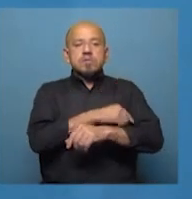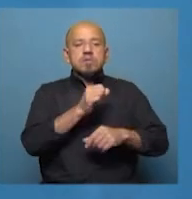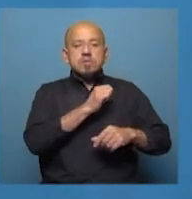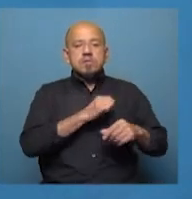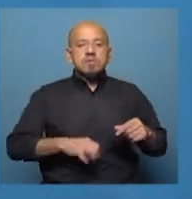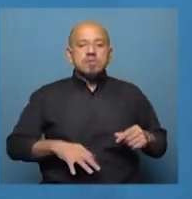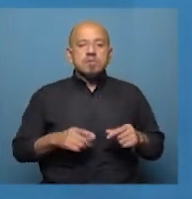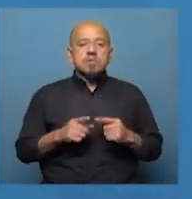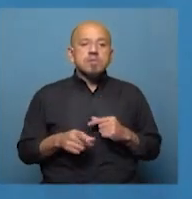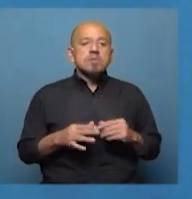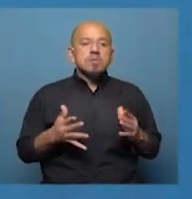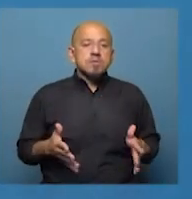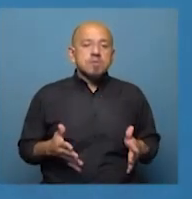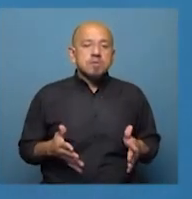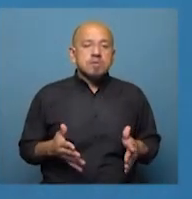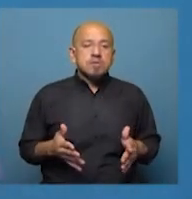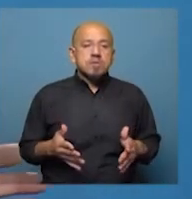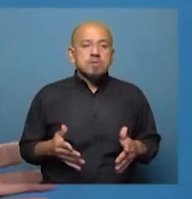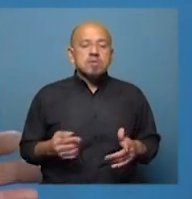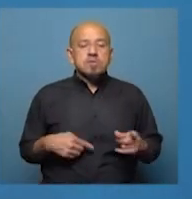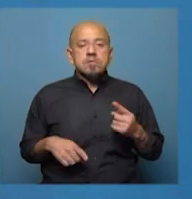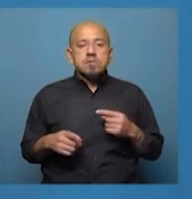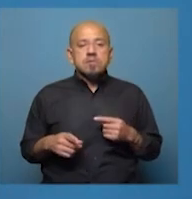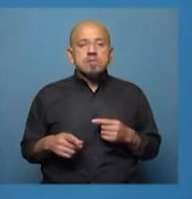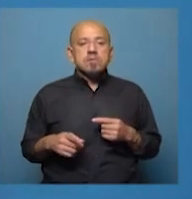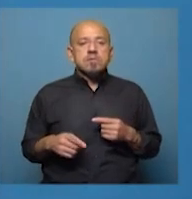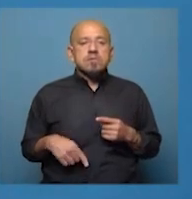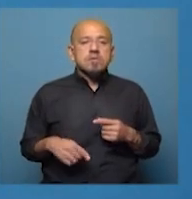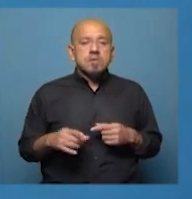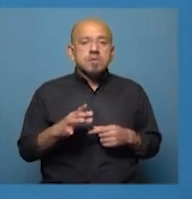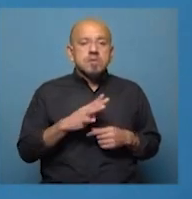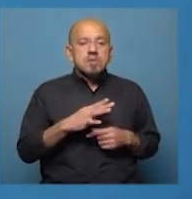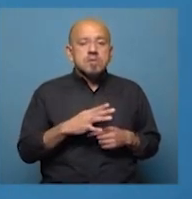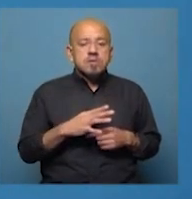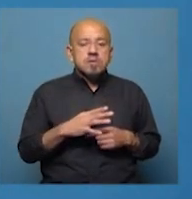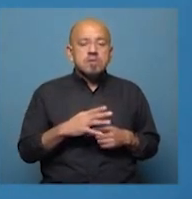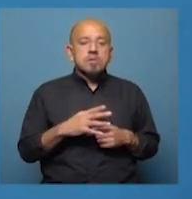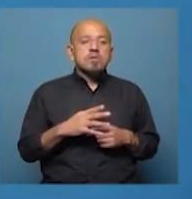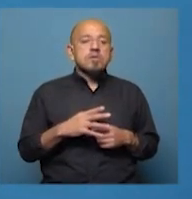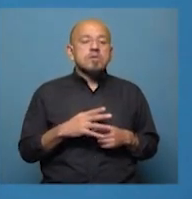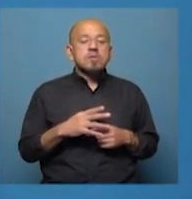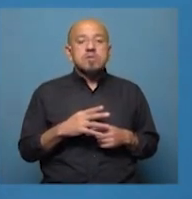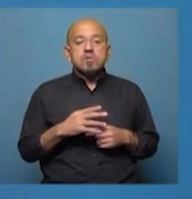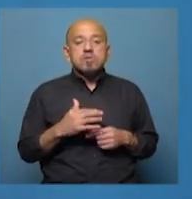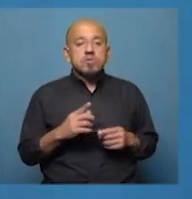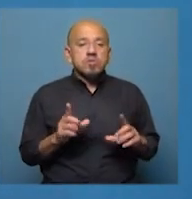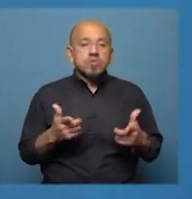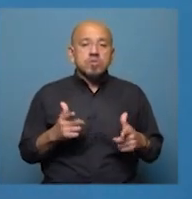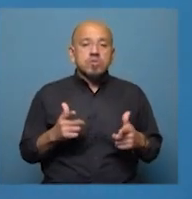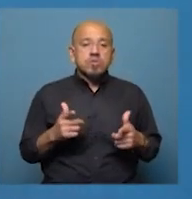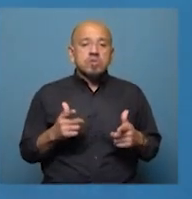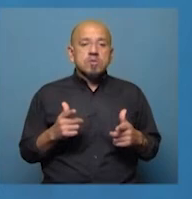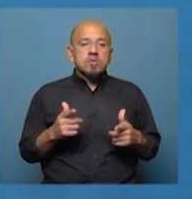aportar que después recuperará es lo que establece la iniciativa no hay fundamento